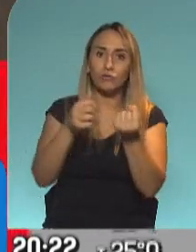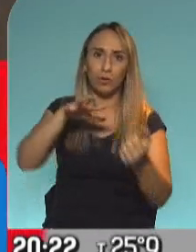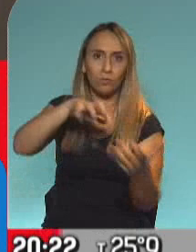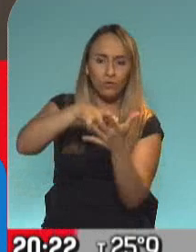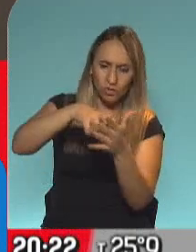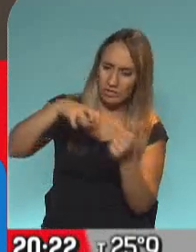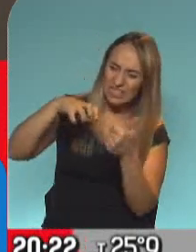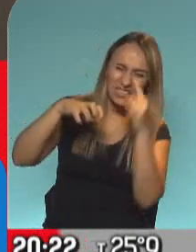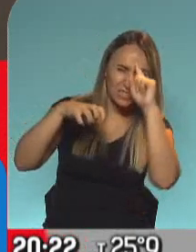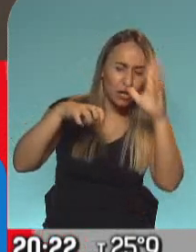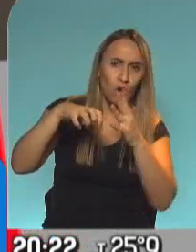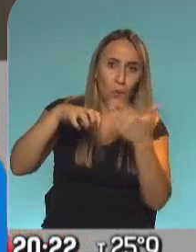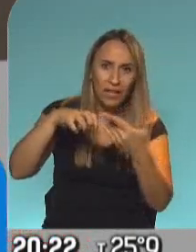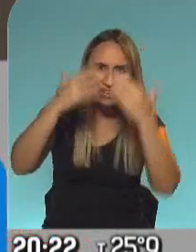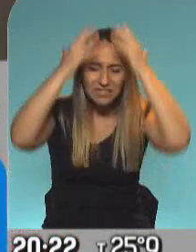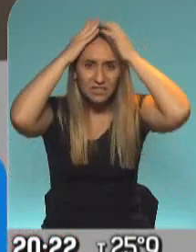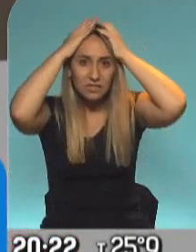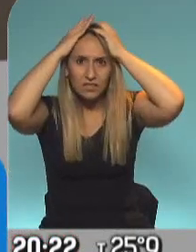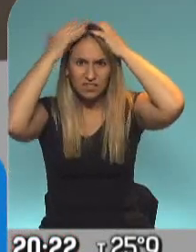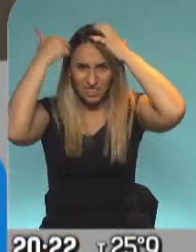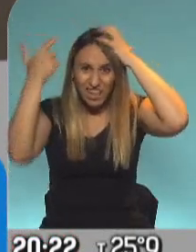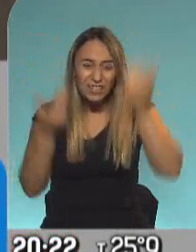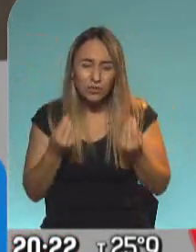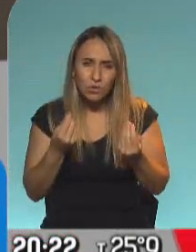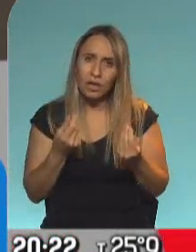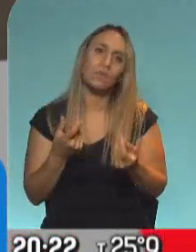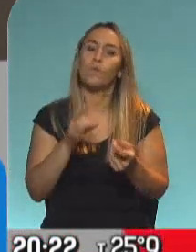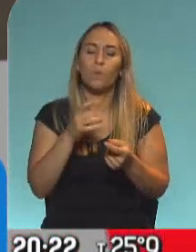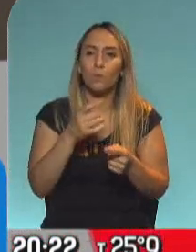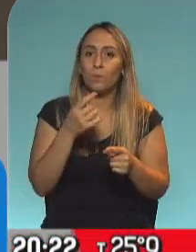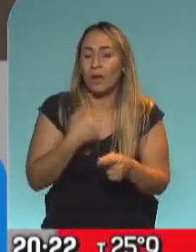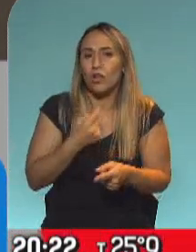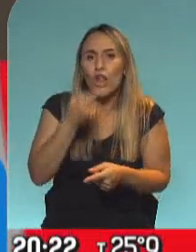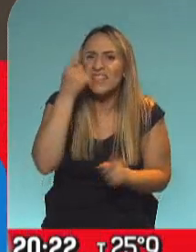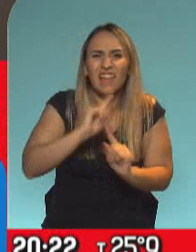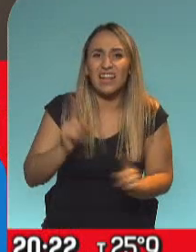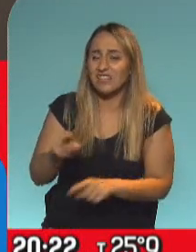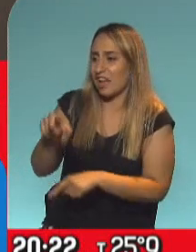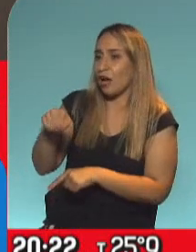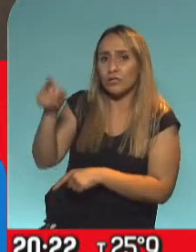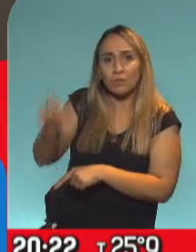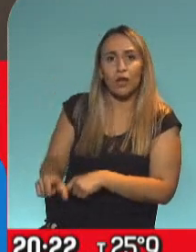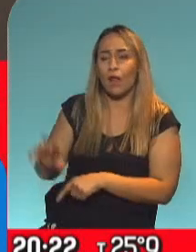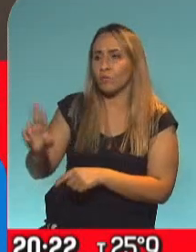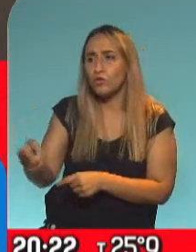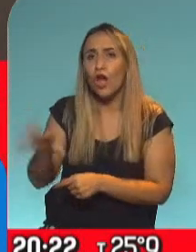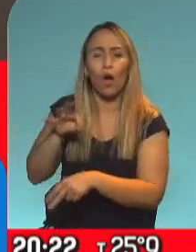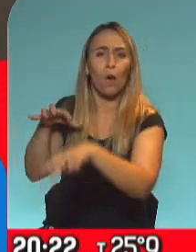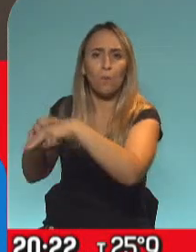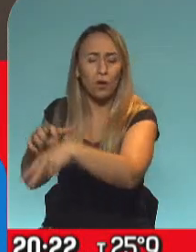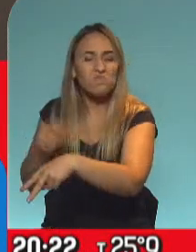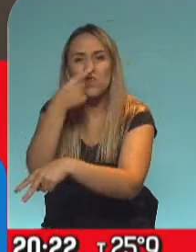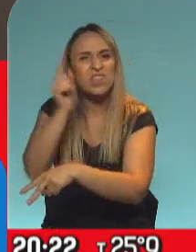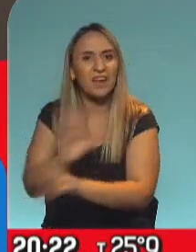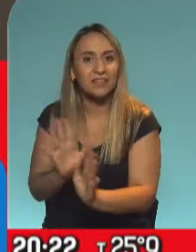se agarra la cabeza, pero no por haber matado a alguien, por haber ido a otra, porque le importó un pepino, francamente, sino porque su